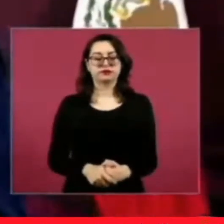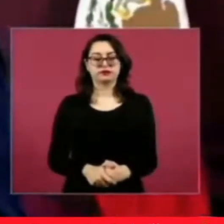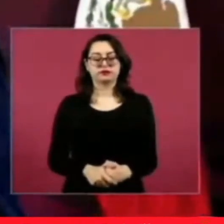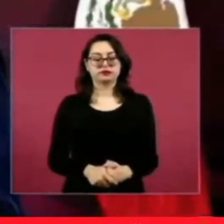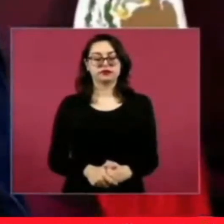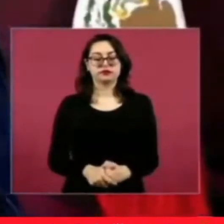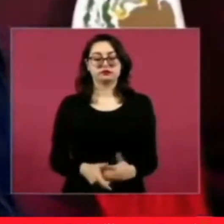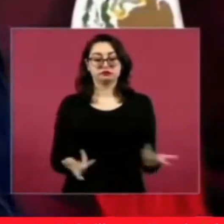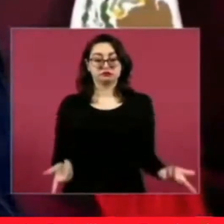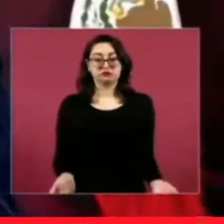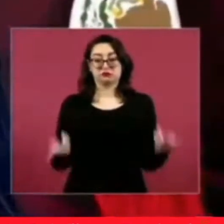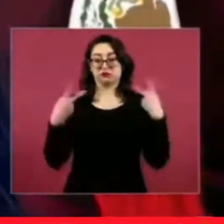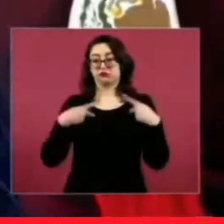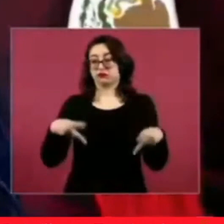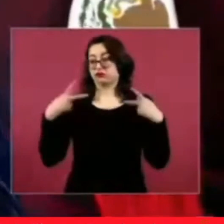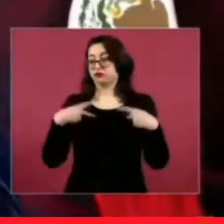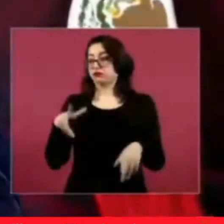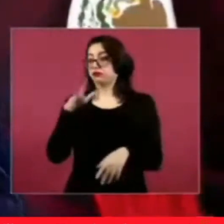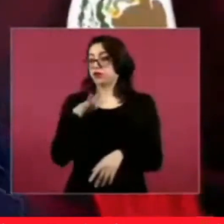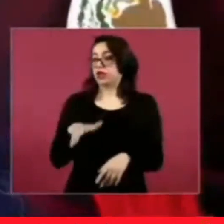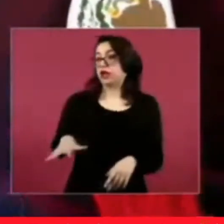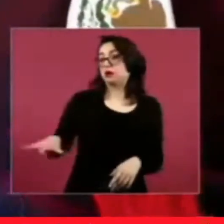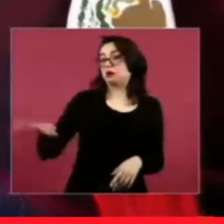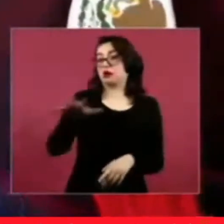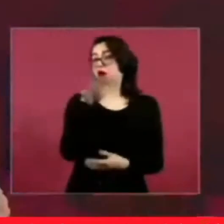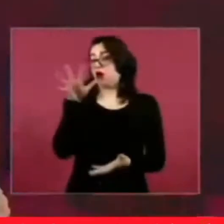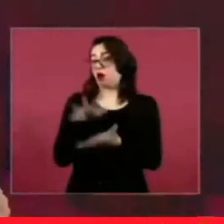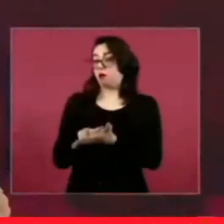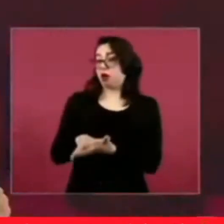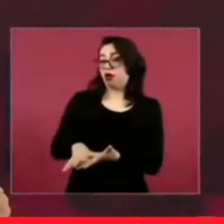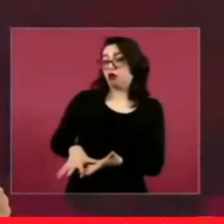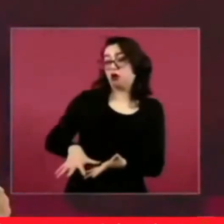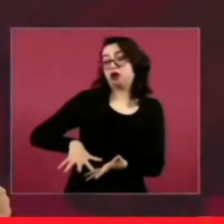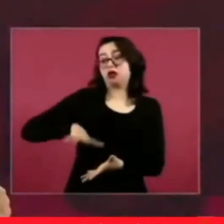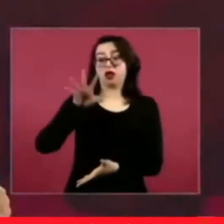Creo que la gente vuelva